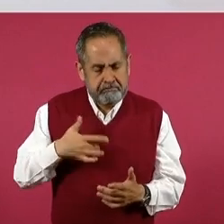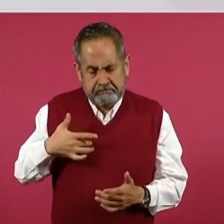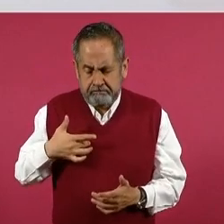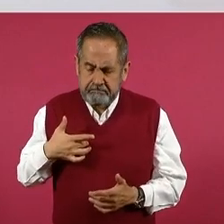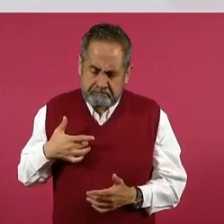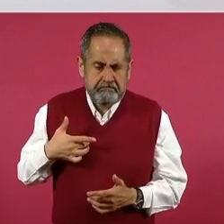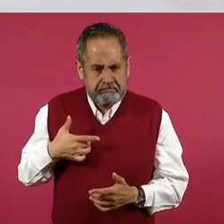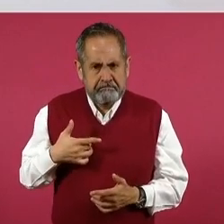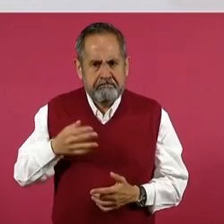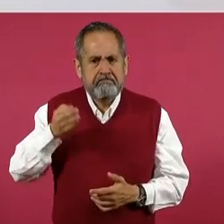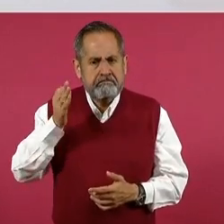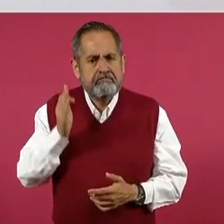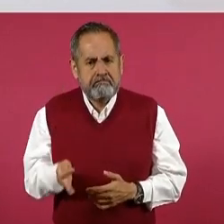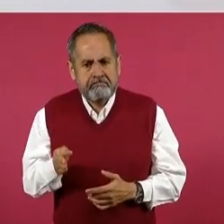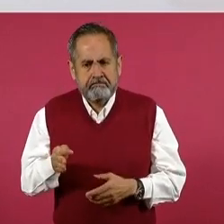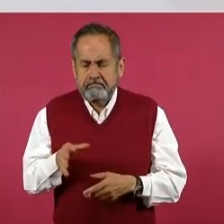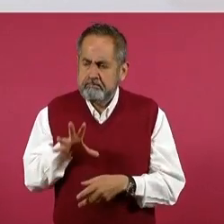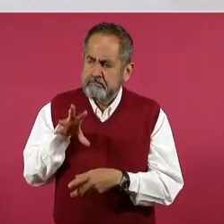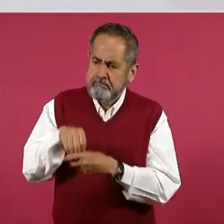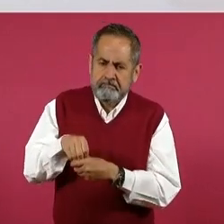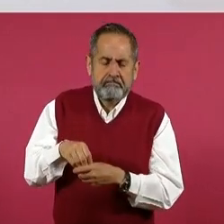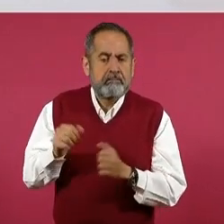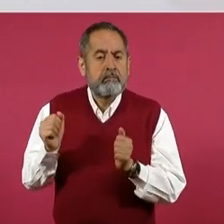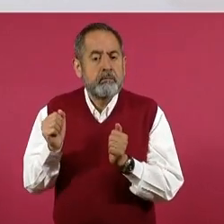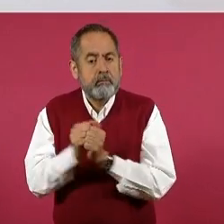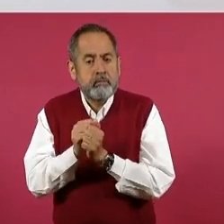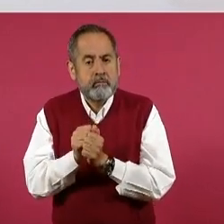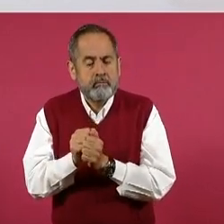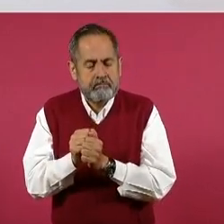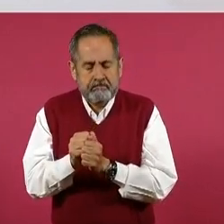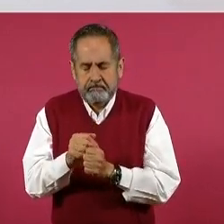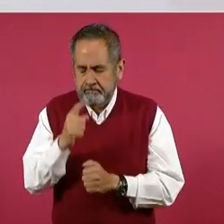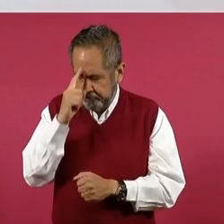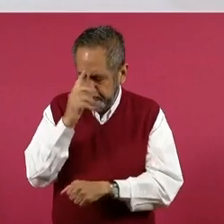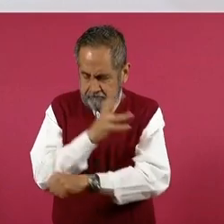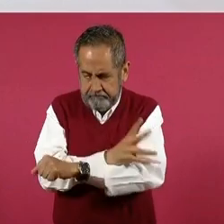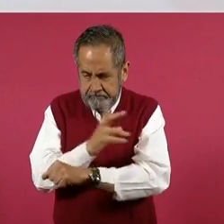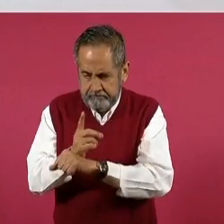acepten y lo practiquen como un apostolado,